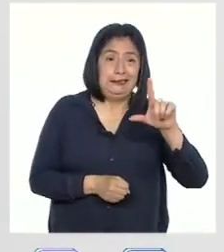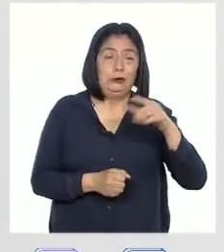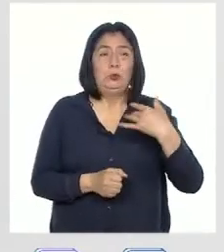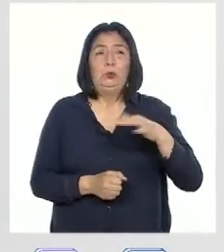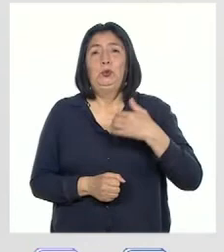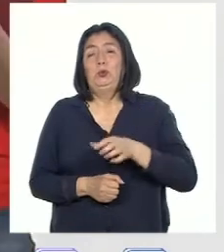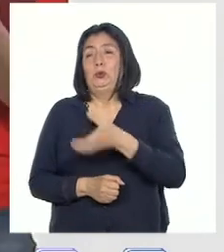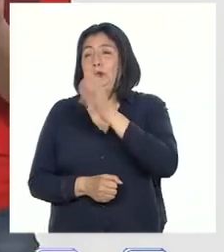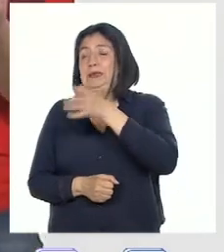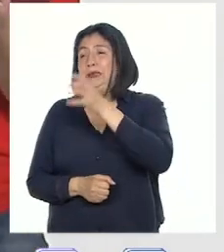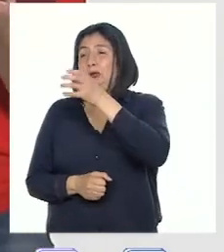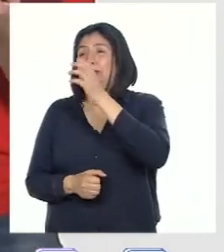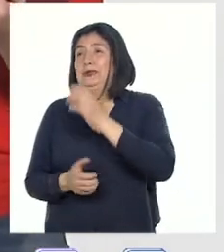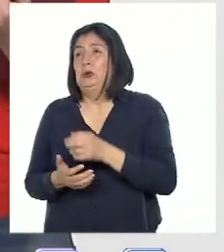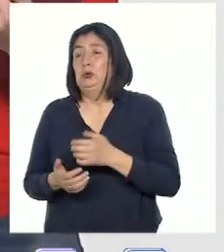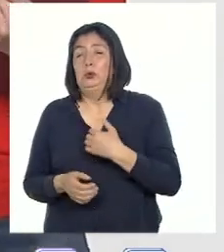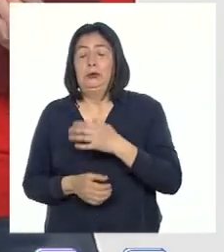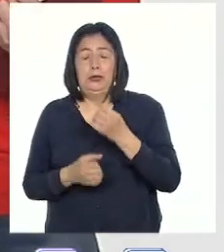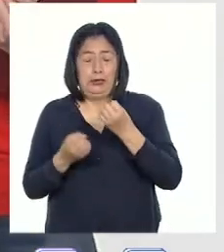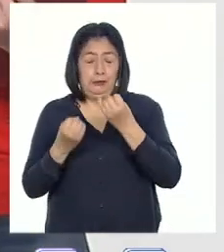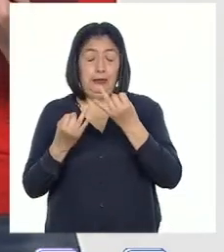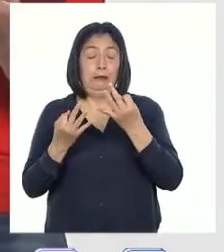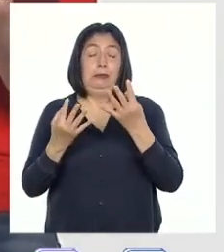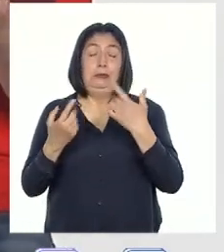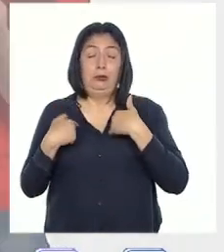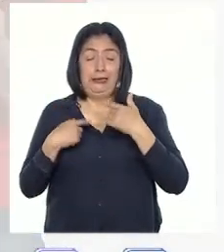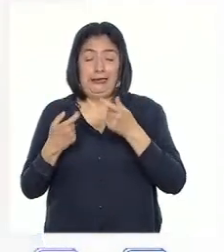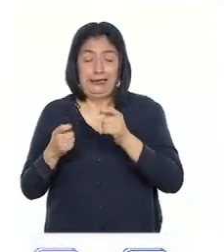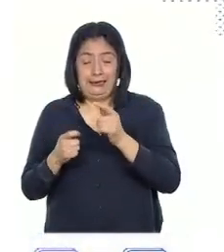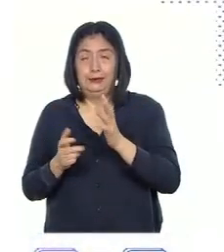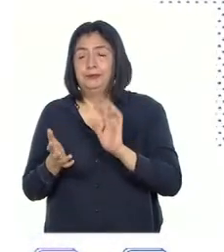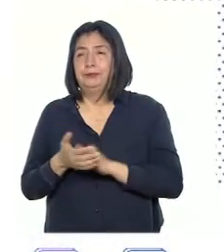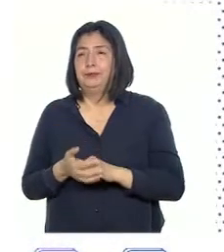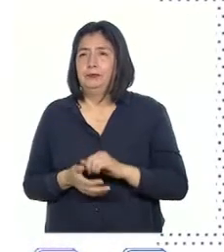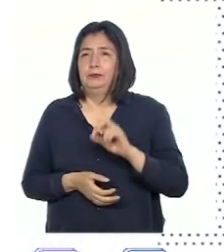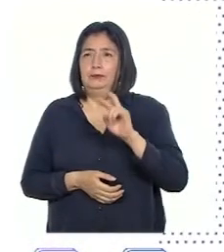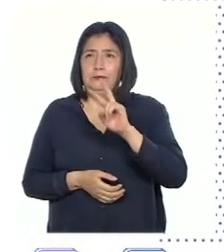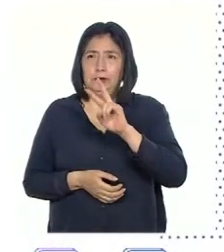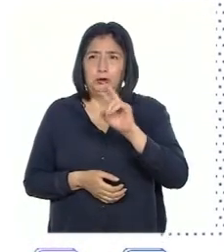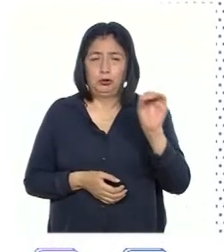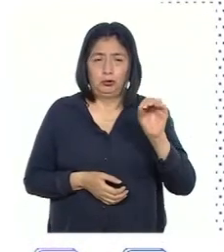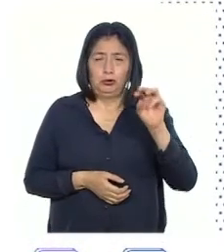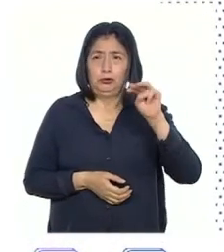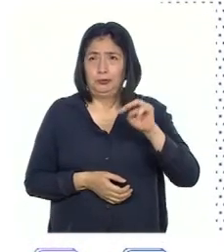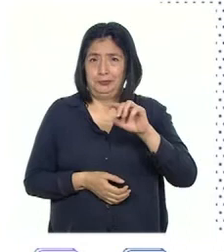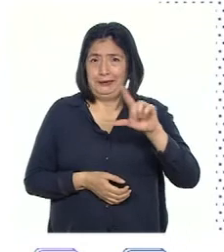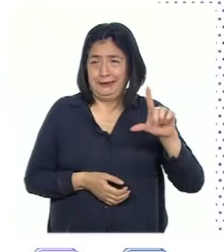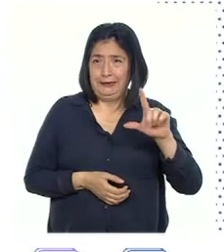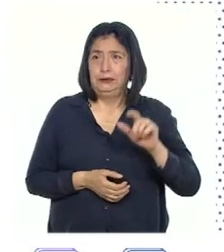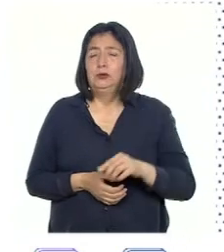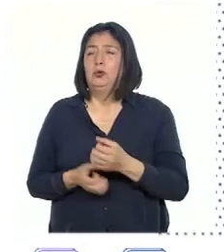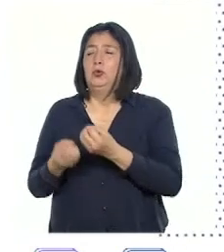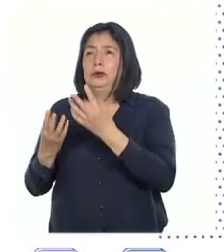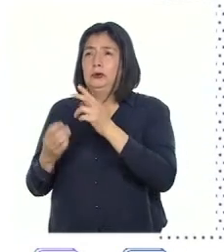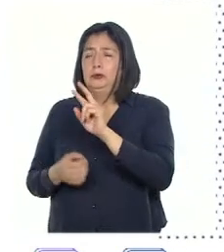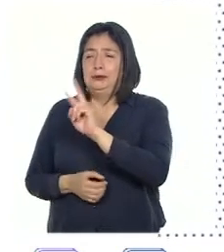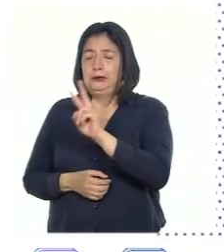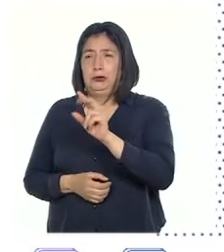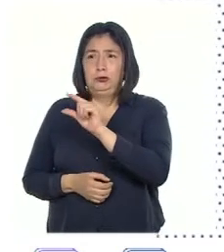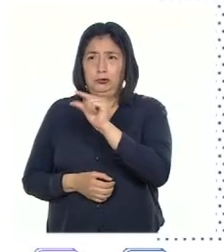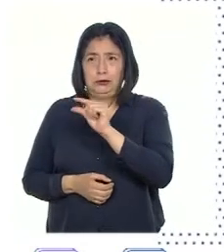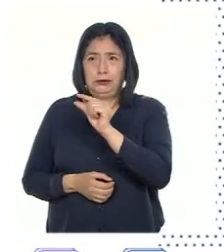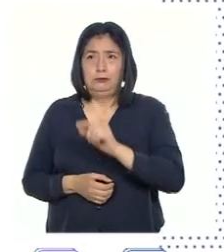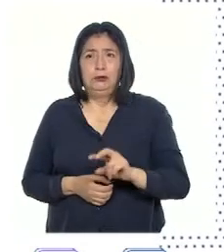estarás tomando... A ver, déjeme intentarlo. En 200 mililitros hay 22 gramos. En